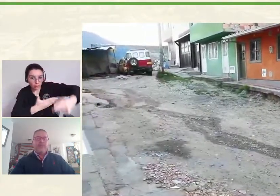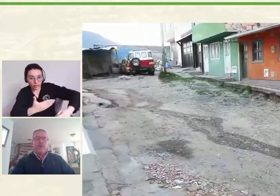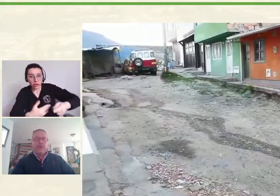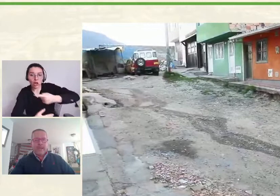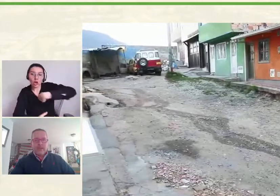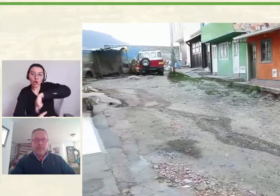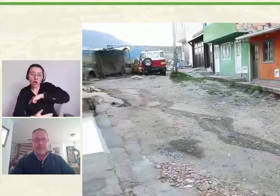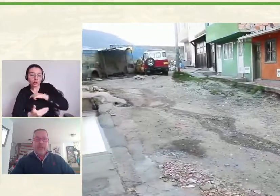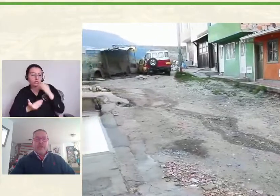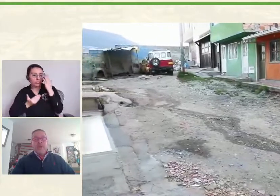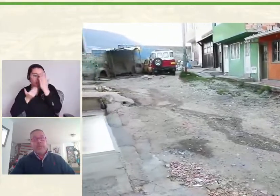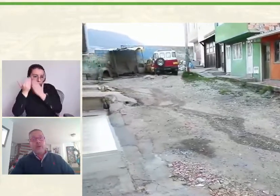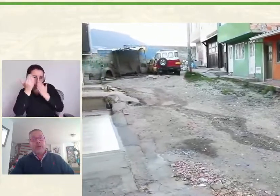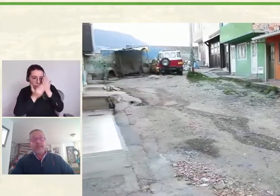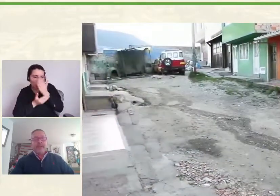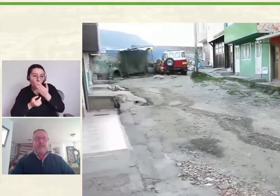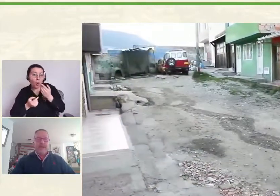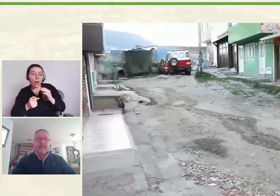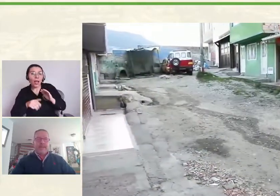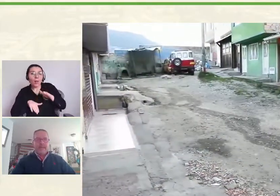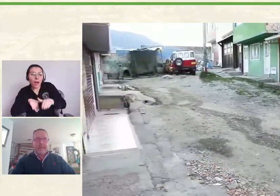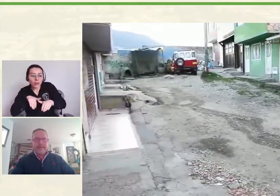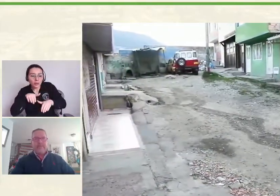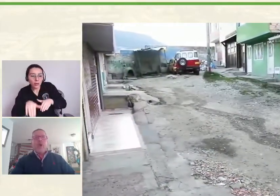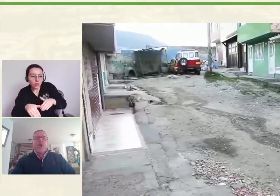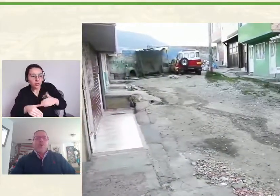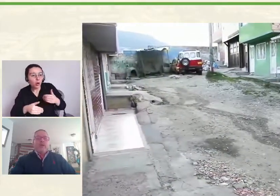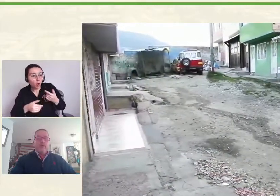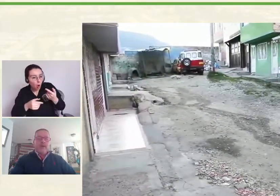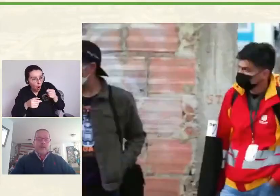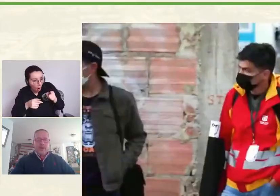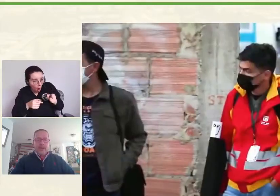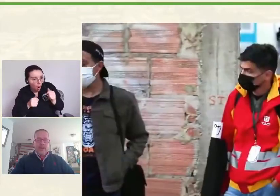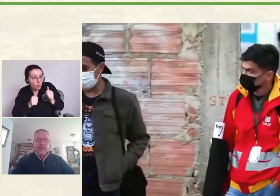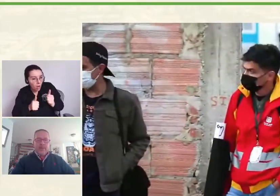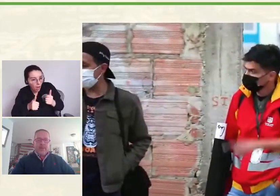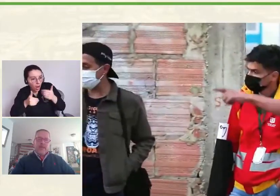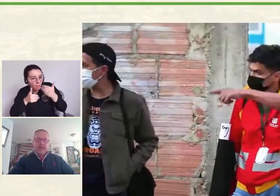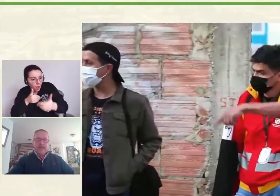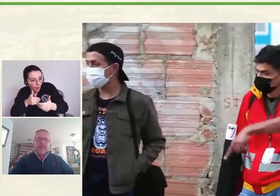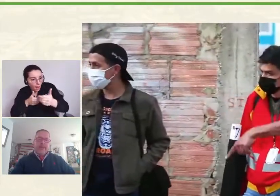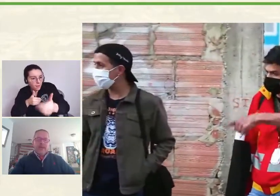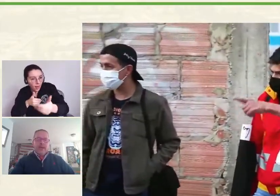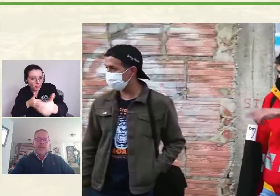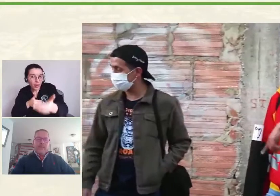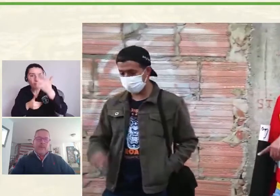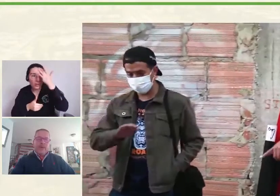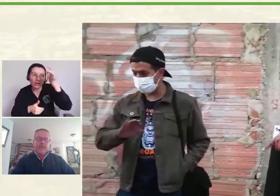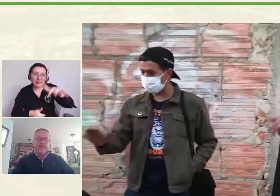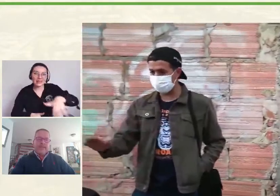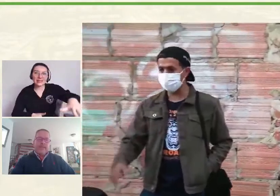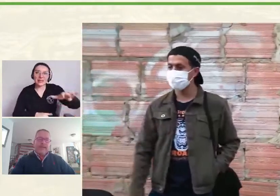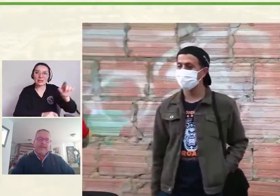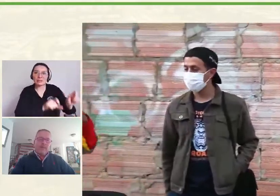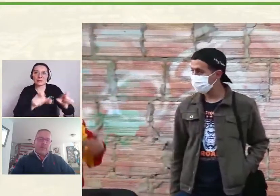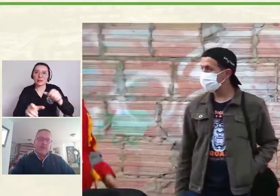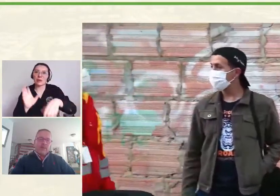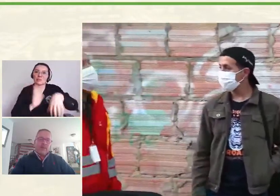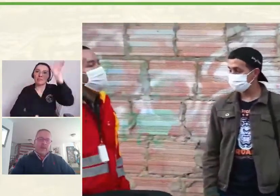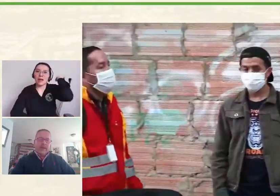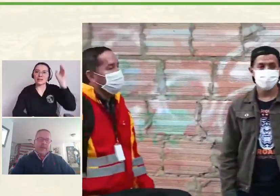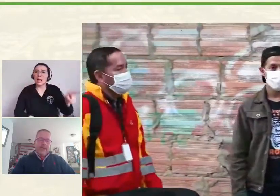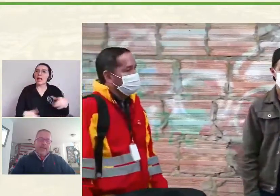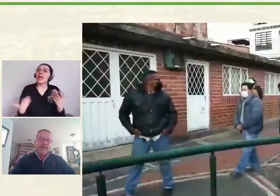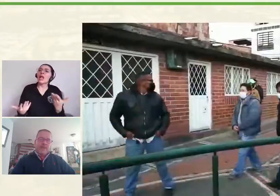del anteproyecto, sobre todo el tema que más le interesa a la gente es cuánto me va a tocar a mí aportar y ahí viendo el ejemplo de Valles de Cafán, que es el